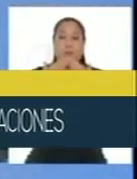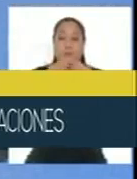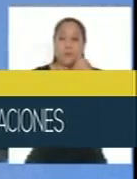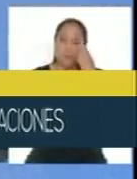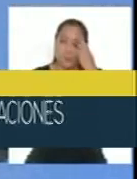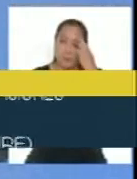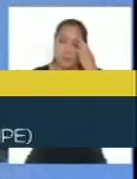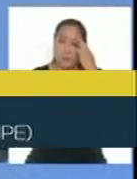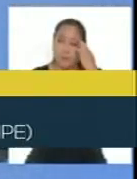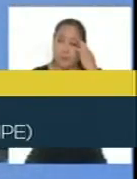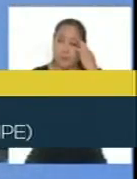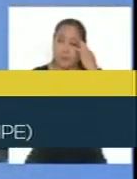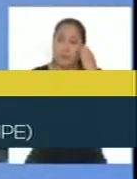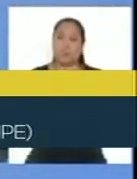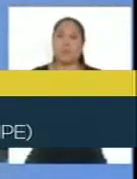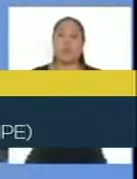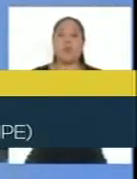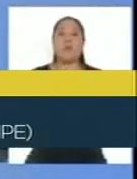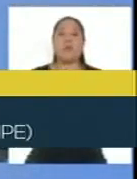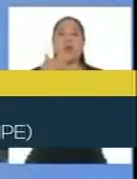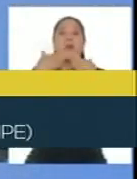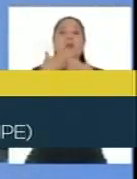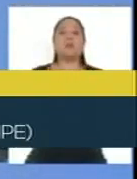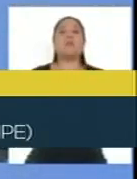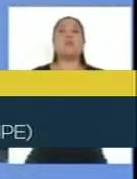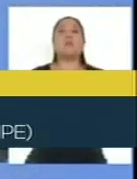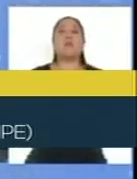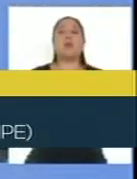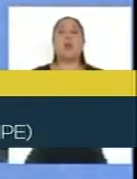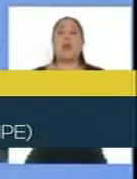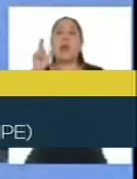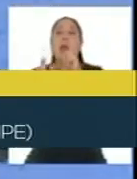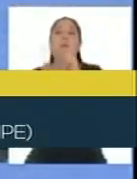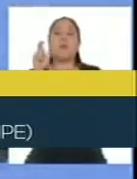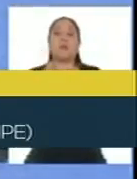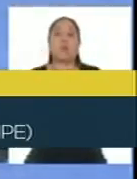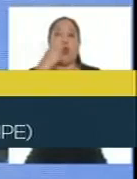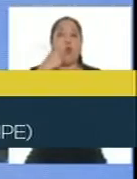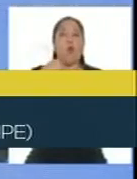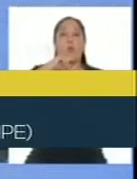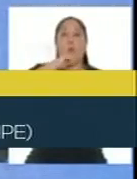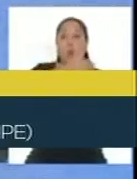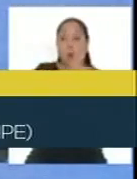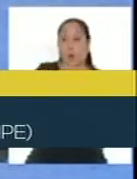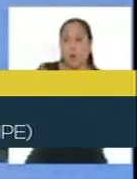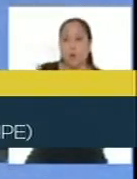Agradecimientos. Mi agradecimiento a las ciudadanas y ciudadanos,